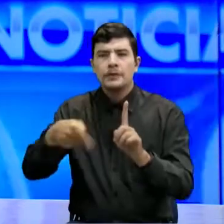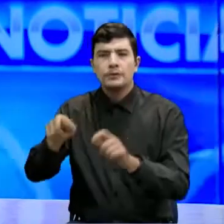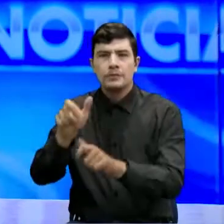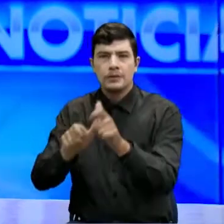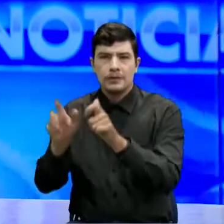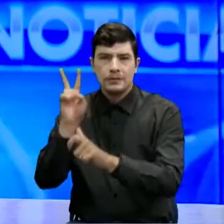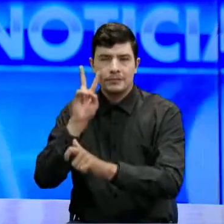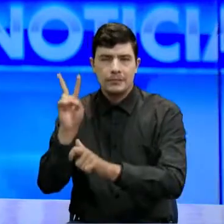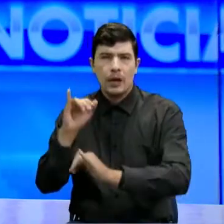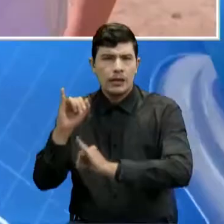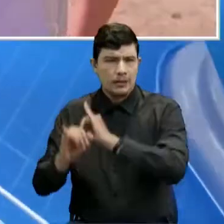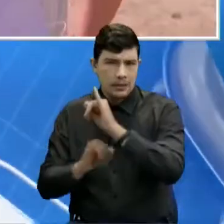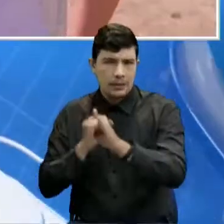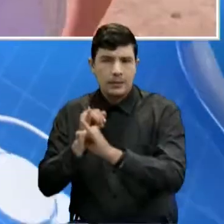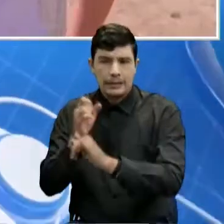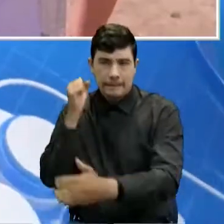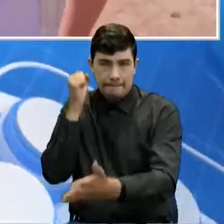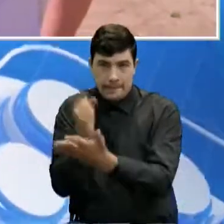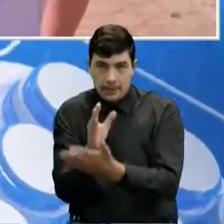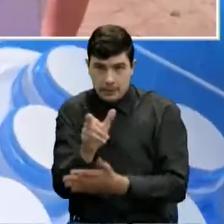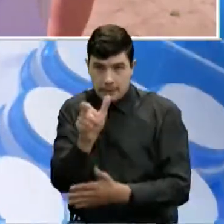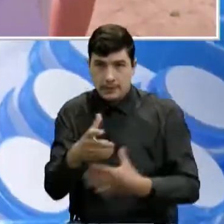conocen de este caso?